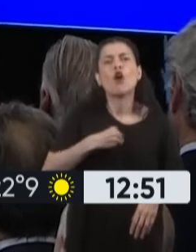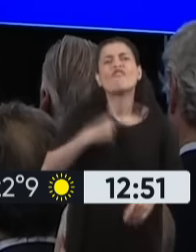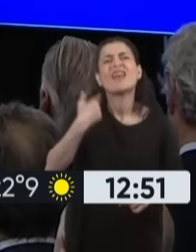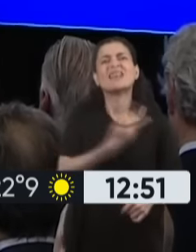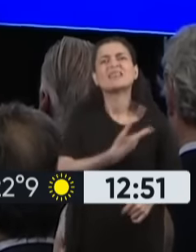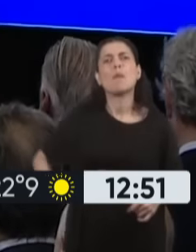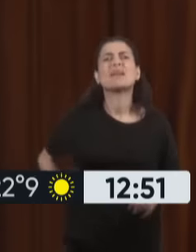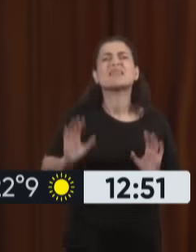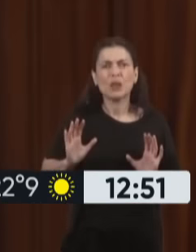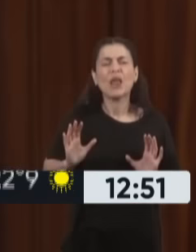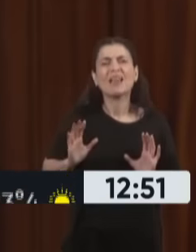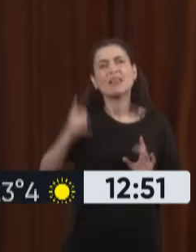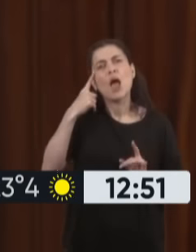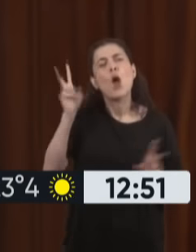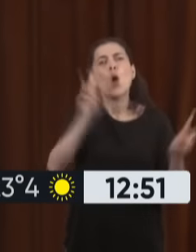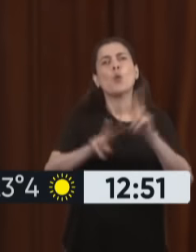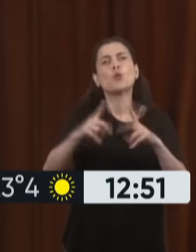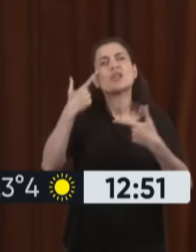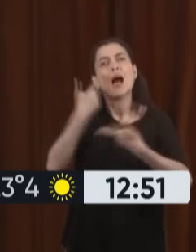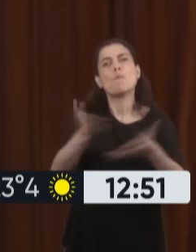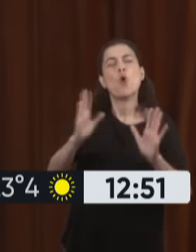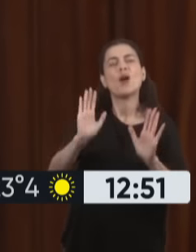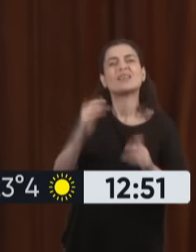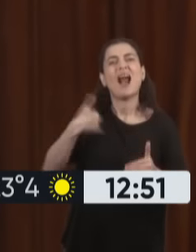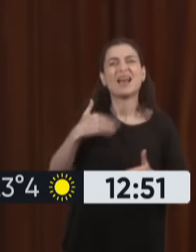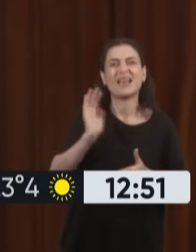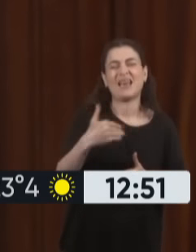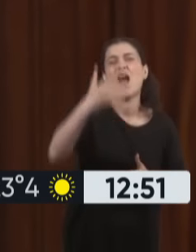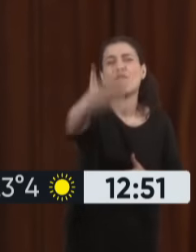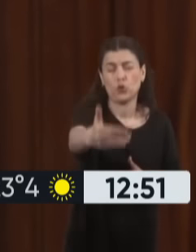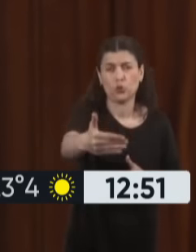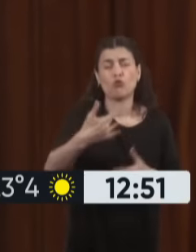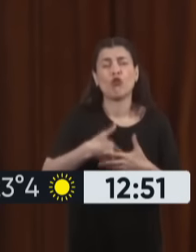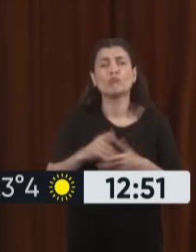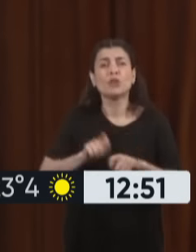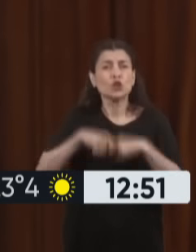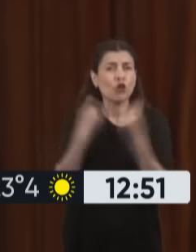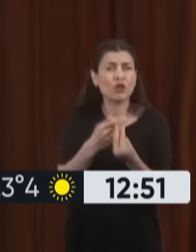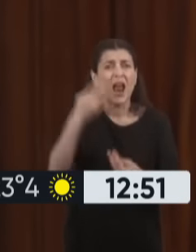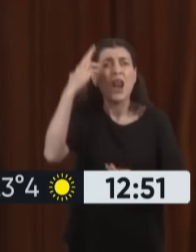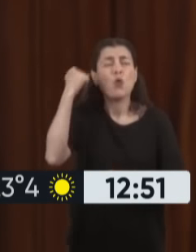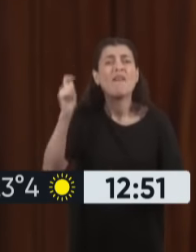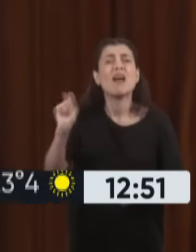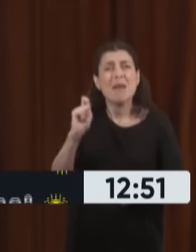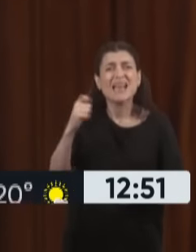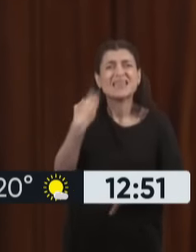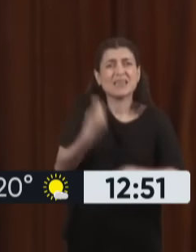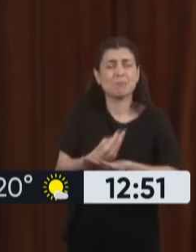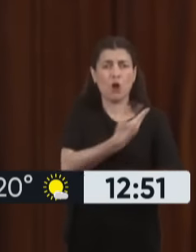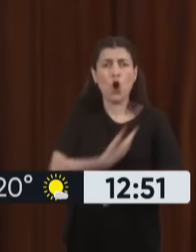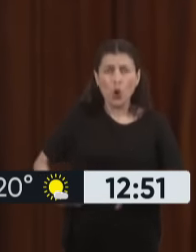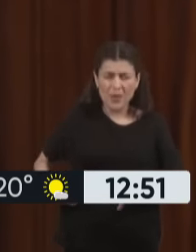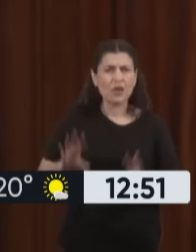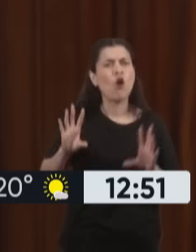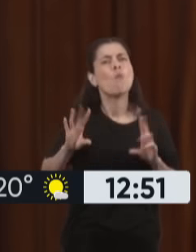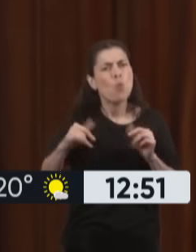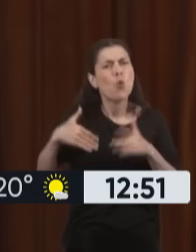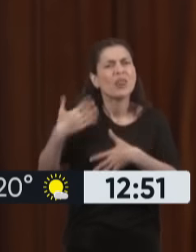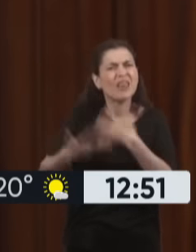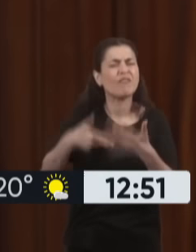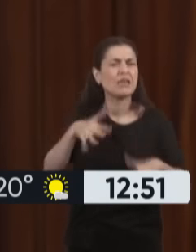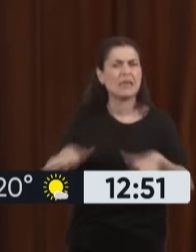país. Han sido pacientes sobrellevando estos 9 meses de gobierno, que yo sé que han sido arduos, y han sido valientes